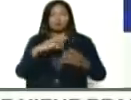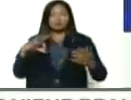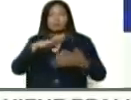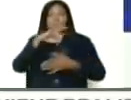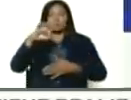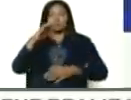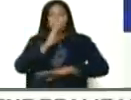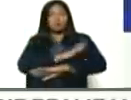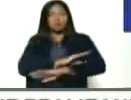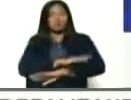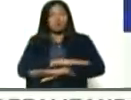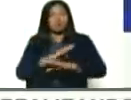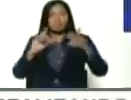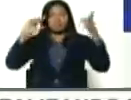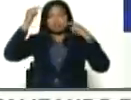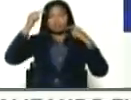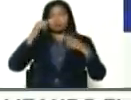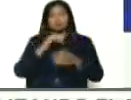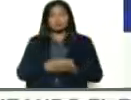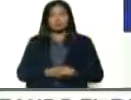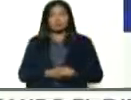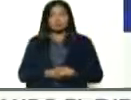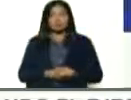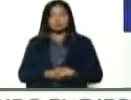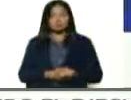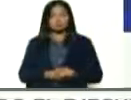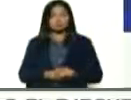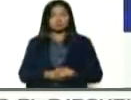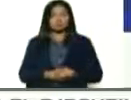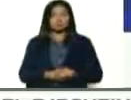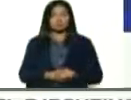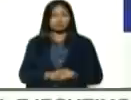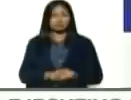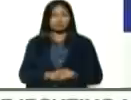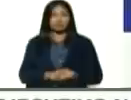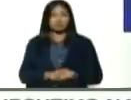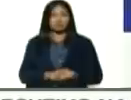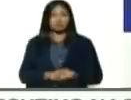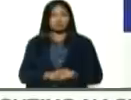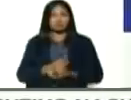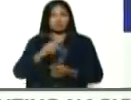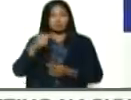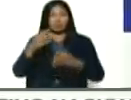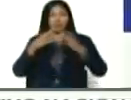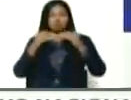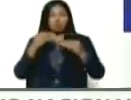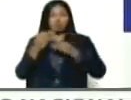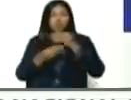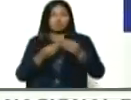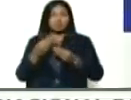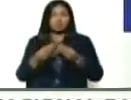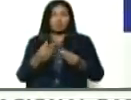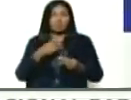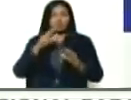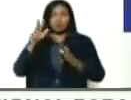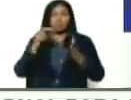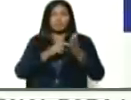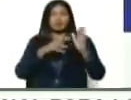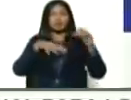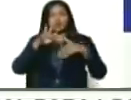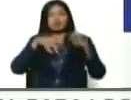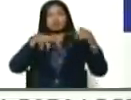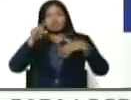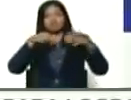de chávez y el chavismo por el bolivarianismo y luego de todos los que me hicieron 2014 15